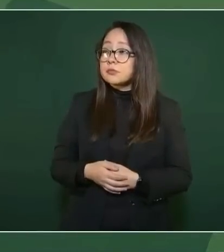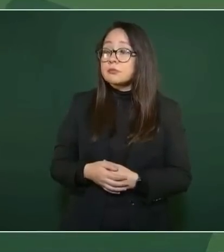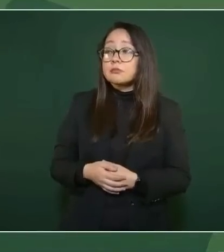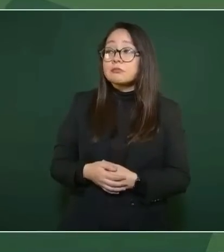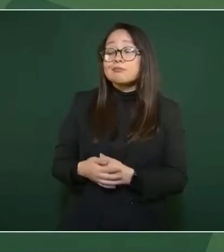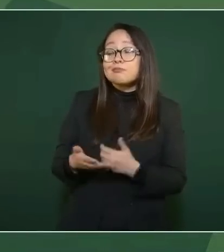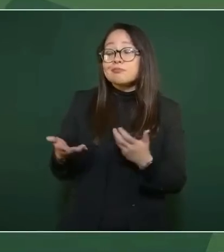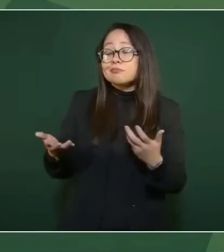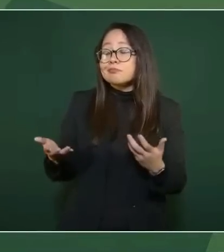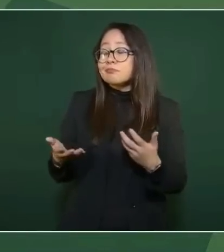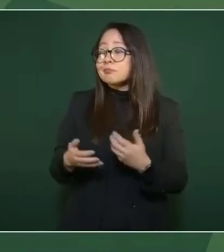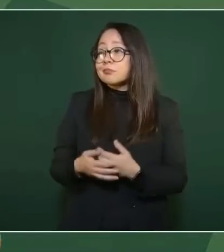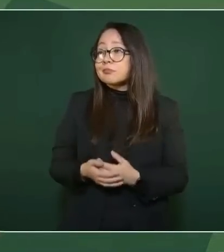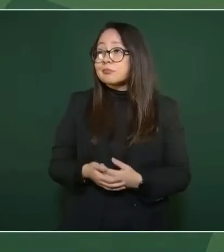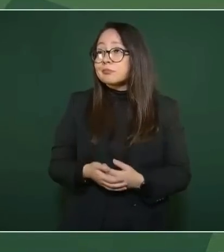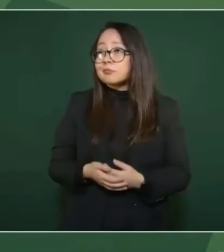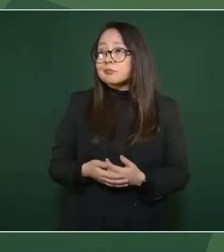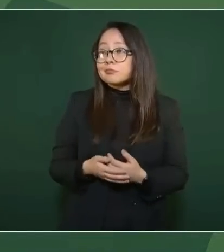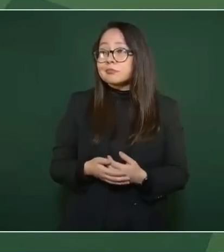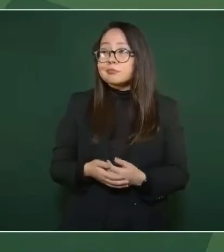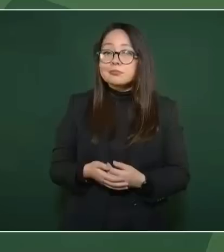Es